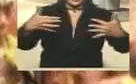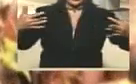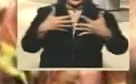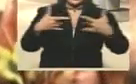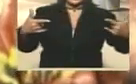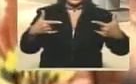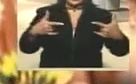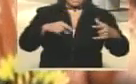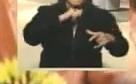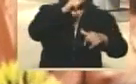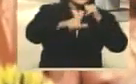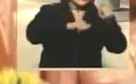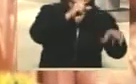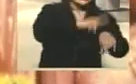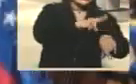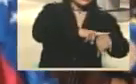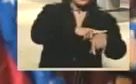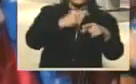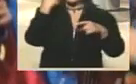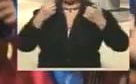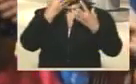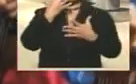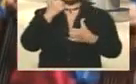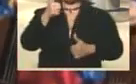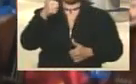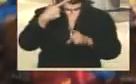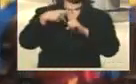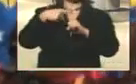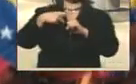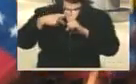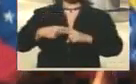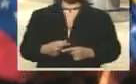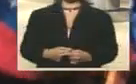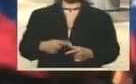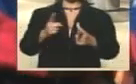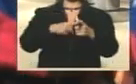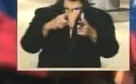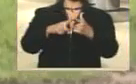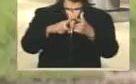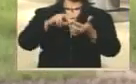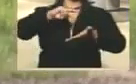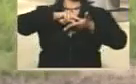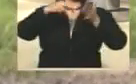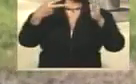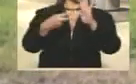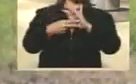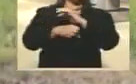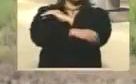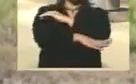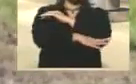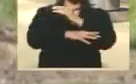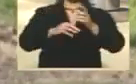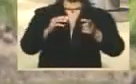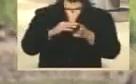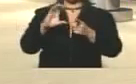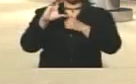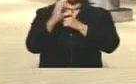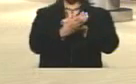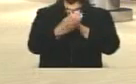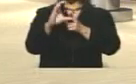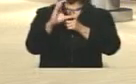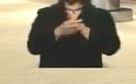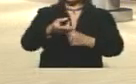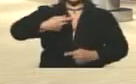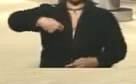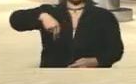aquel refrán que dice, al mal tiempo, buena cara. Y definitivamente tiene todo que ver con nuestras raíces, con nuestras culturas, y